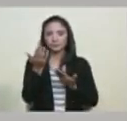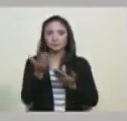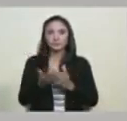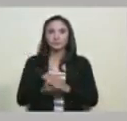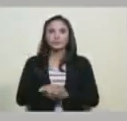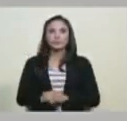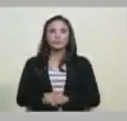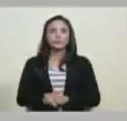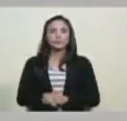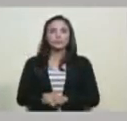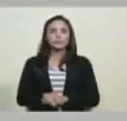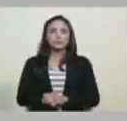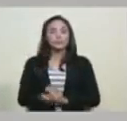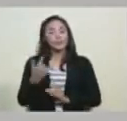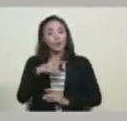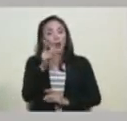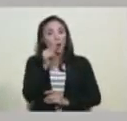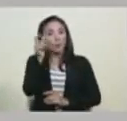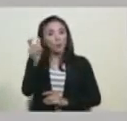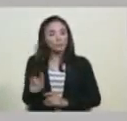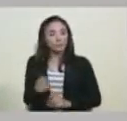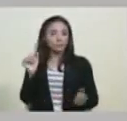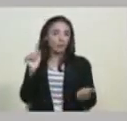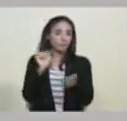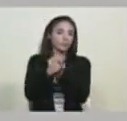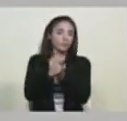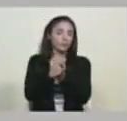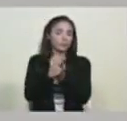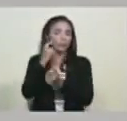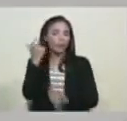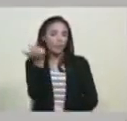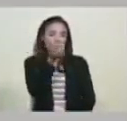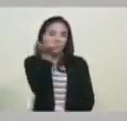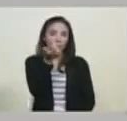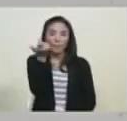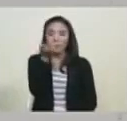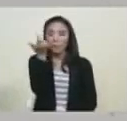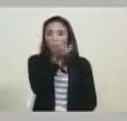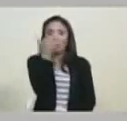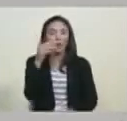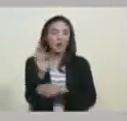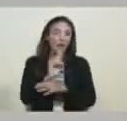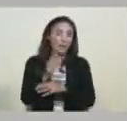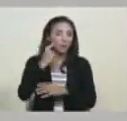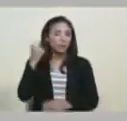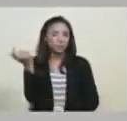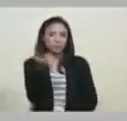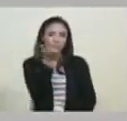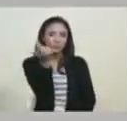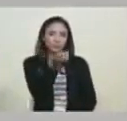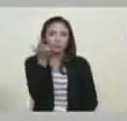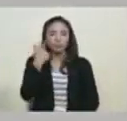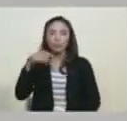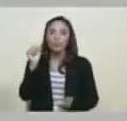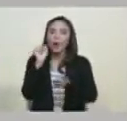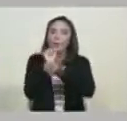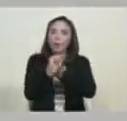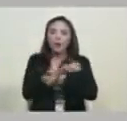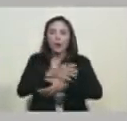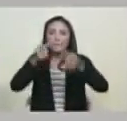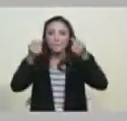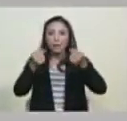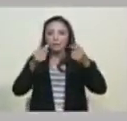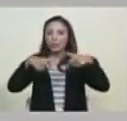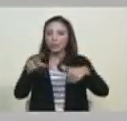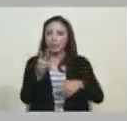Colombia. Es un criminal, es un asesino. Lo vamos a buscar hasta debajo de las piedras y lo vamos a conseguir. Y lo vamos a tener bajo rejas